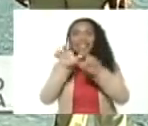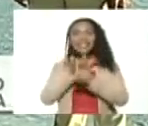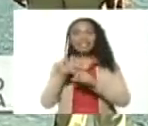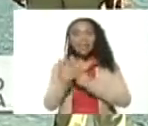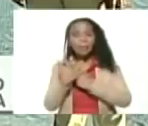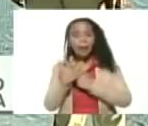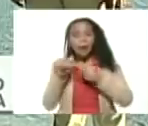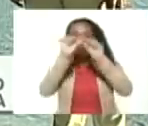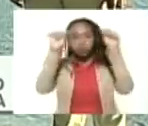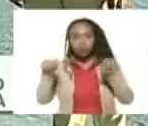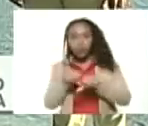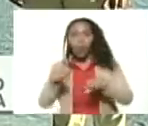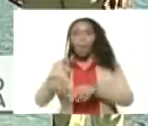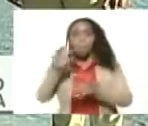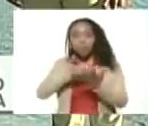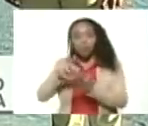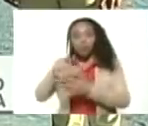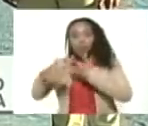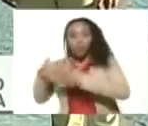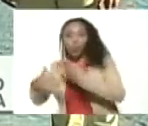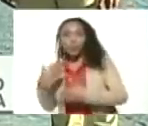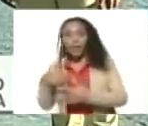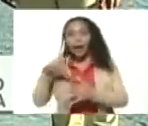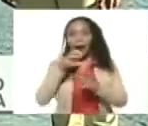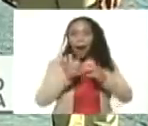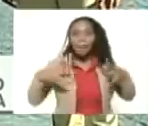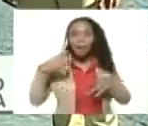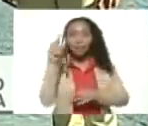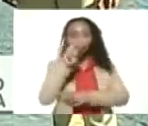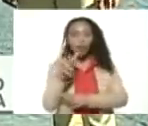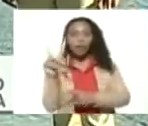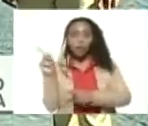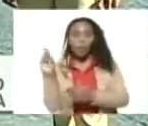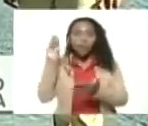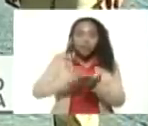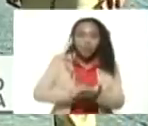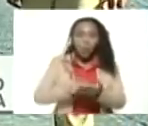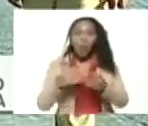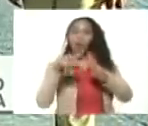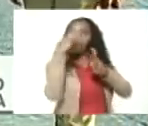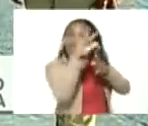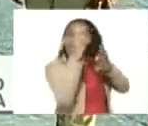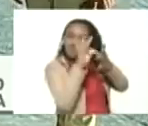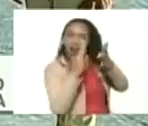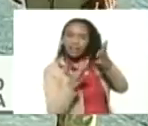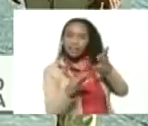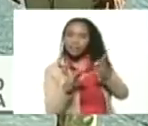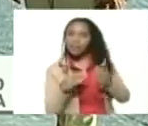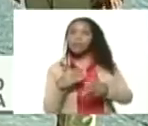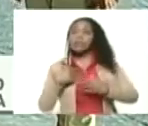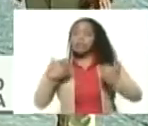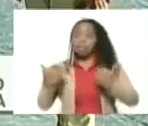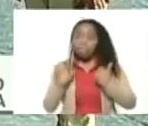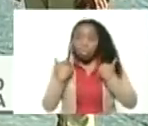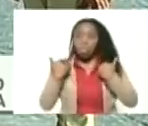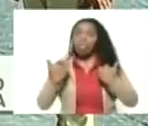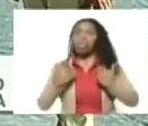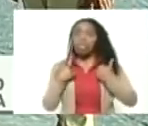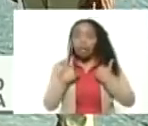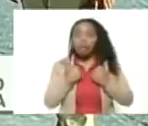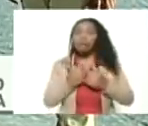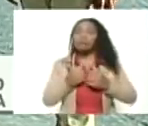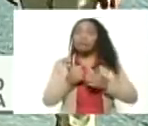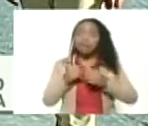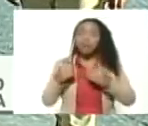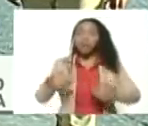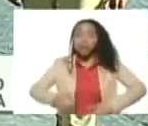del campo venezolano. Esto se ha venido instalando por fases. Bueno, pariendo, sufriendo a veces, pero se ha